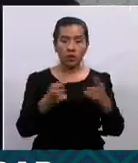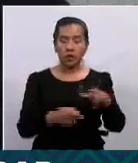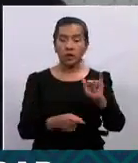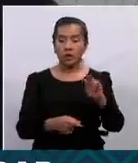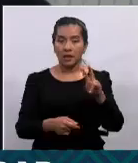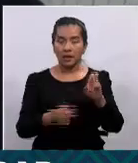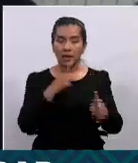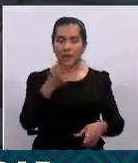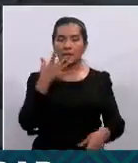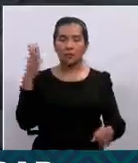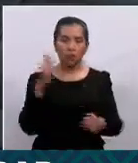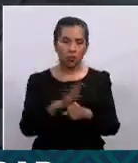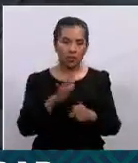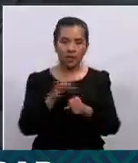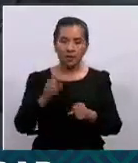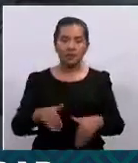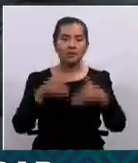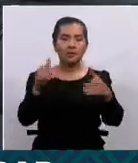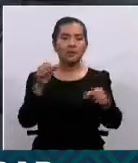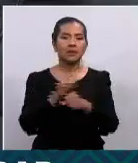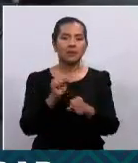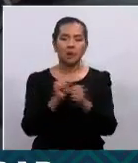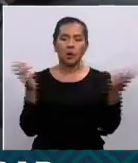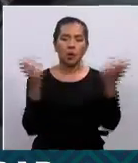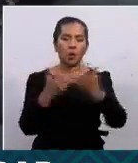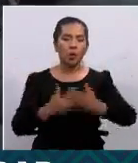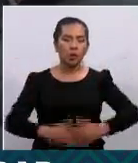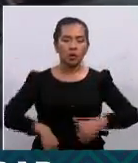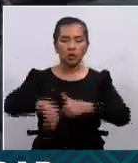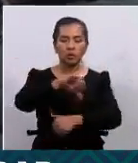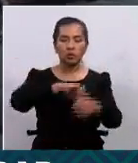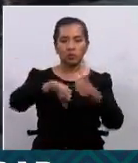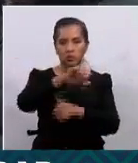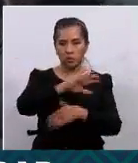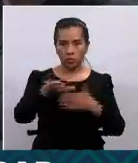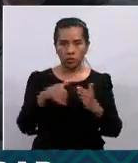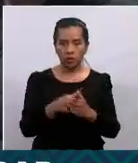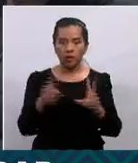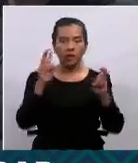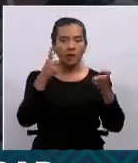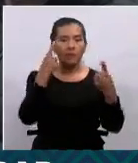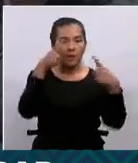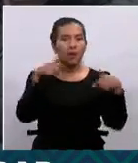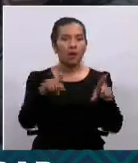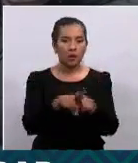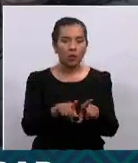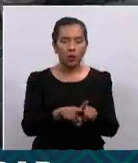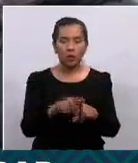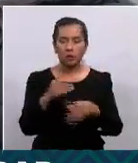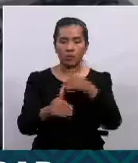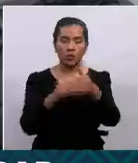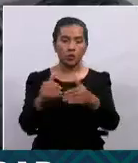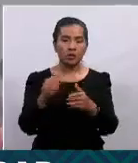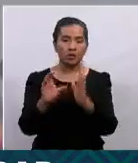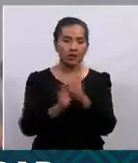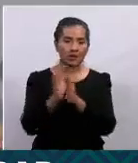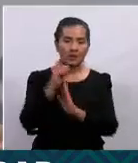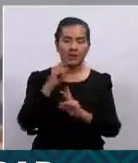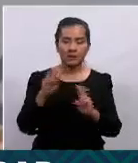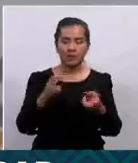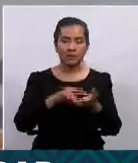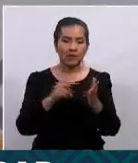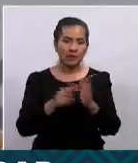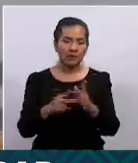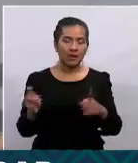compromete realizar coordinaciones y socialización además todos coincidieron que el proceso censal es netamente técnico hemos